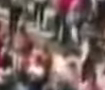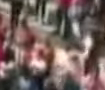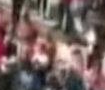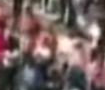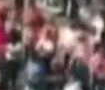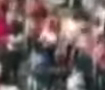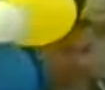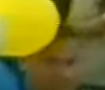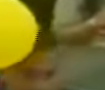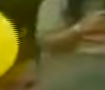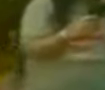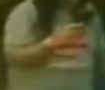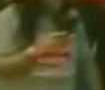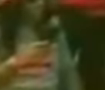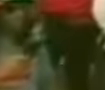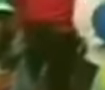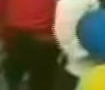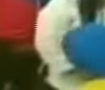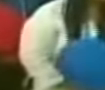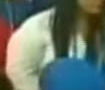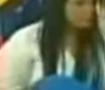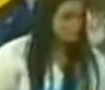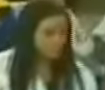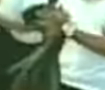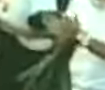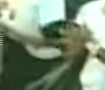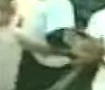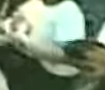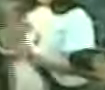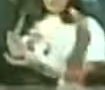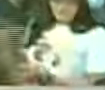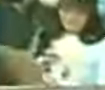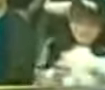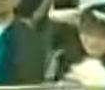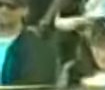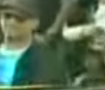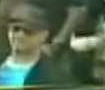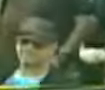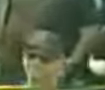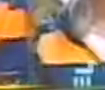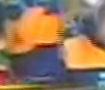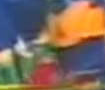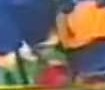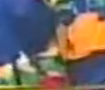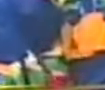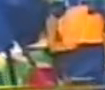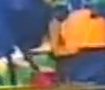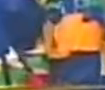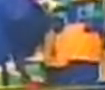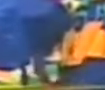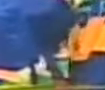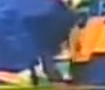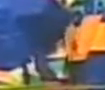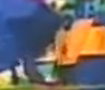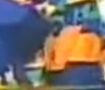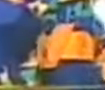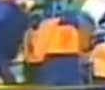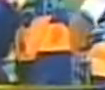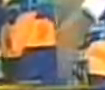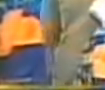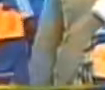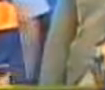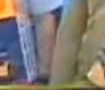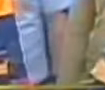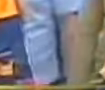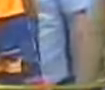la inauguración también de este espacio libre para el pueblo. El presidente de la República, Nicolás Maduro, el día de hoy